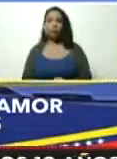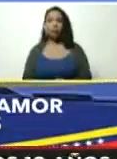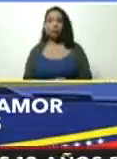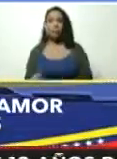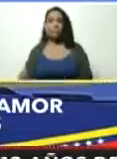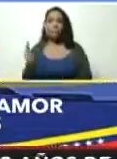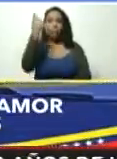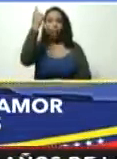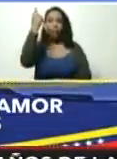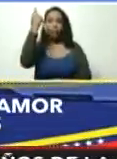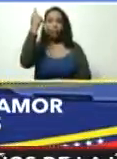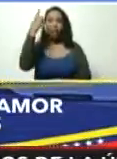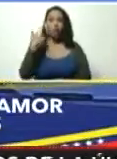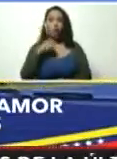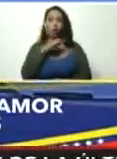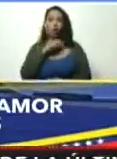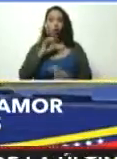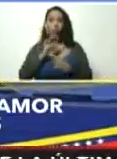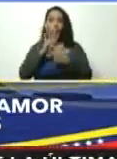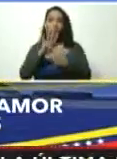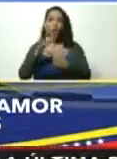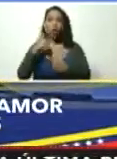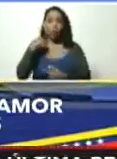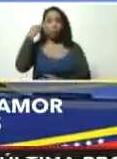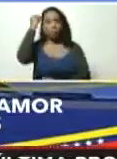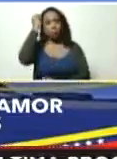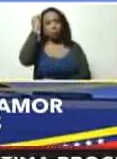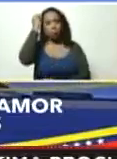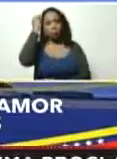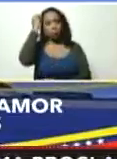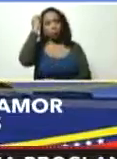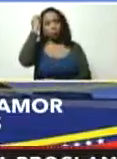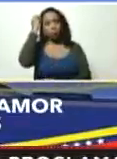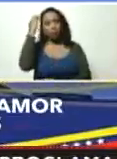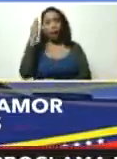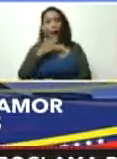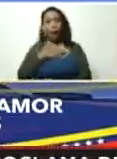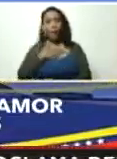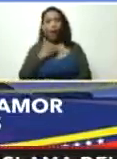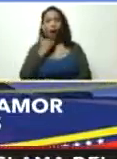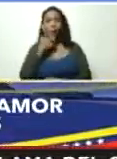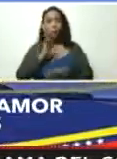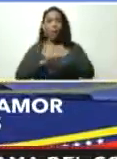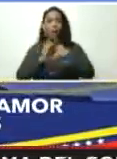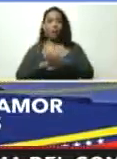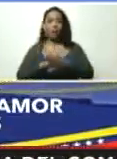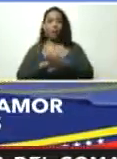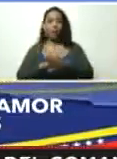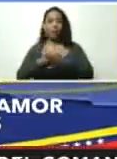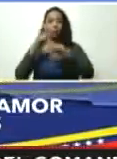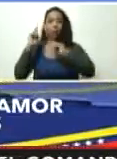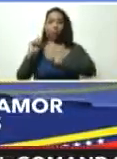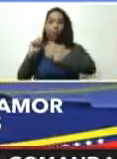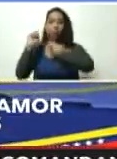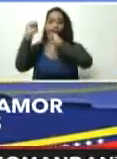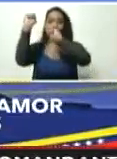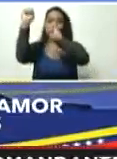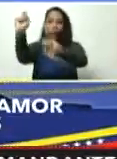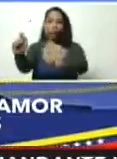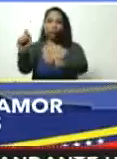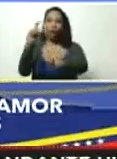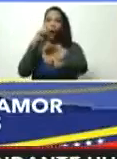primera vez, nos asomó. Estoy pensando, si a mí me ocurriera algo, en entregarle el testigo a